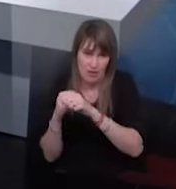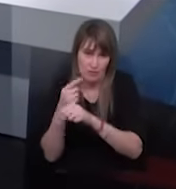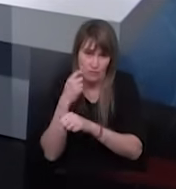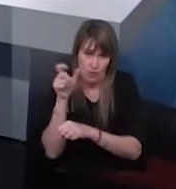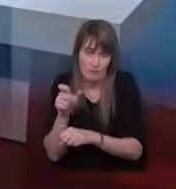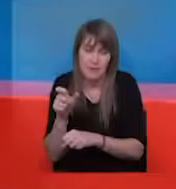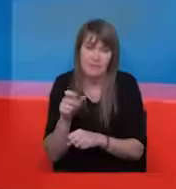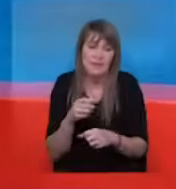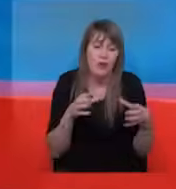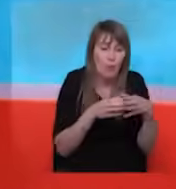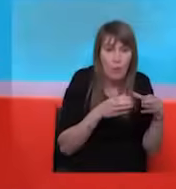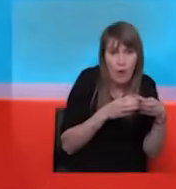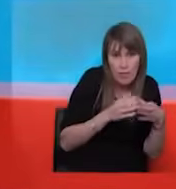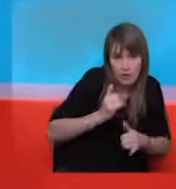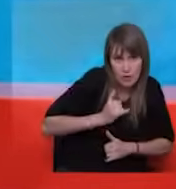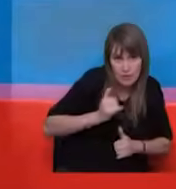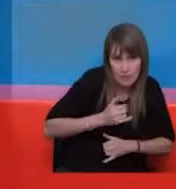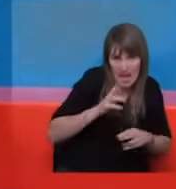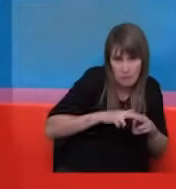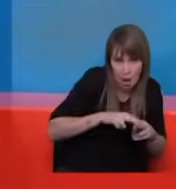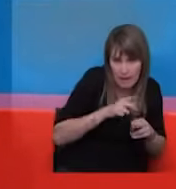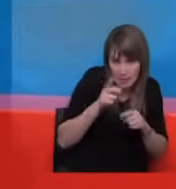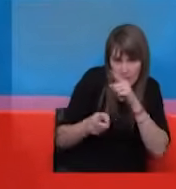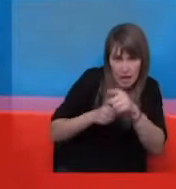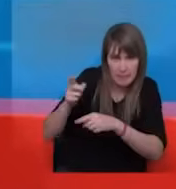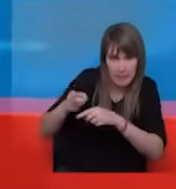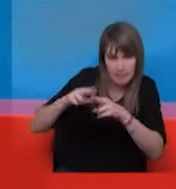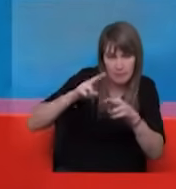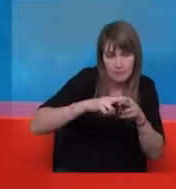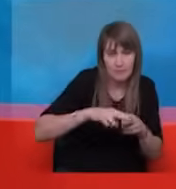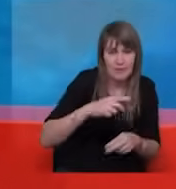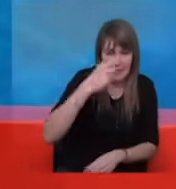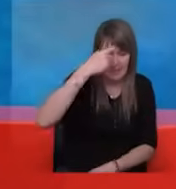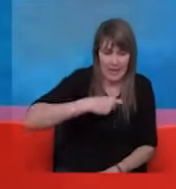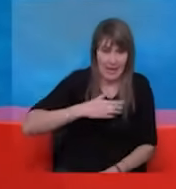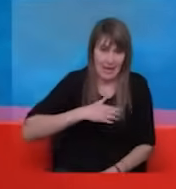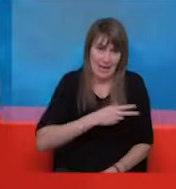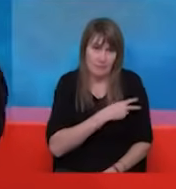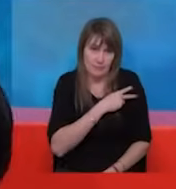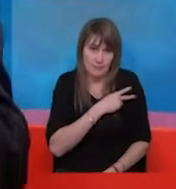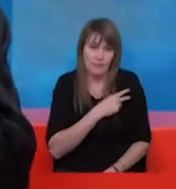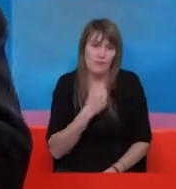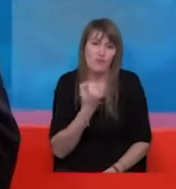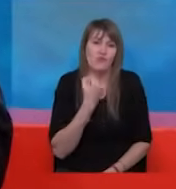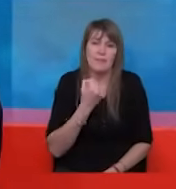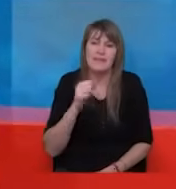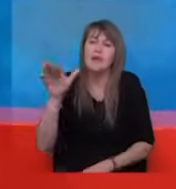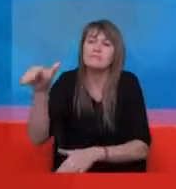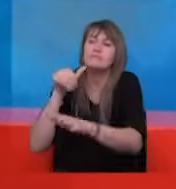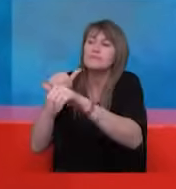el Escuadrón de la Muerte, y donde el agente Nelson Bardesio desempeñó un rol fundamental reclutando